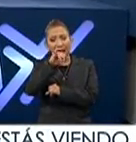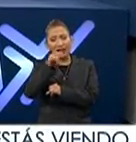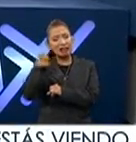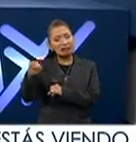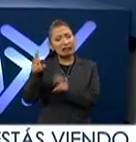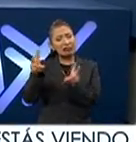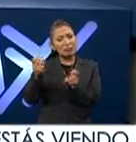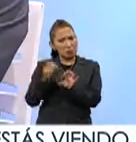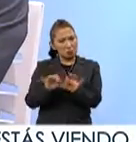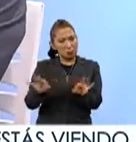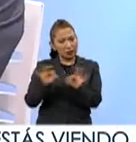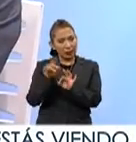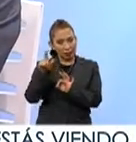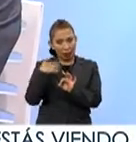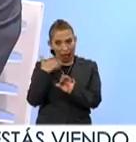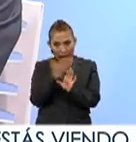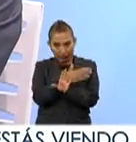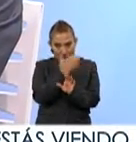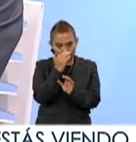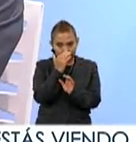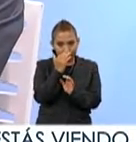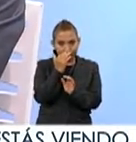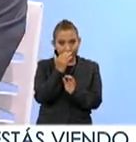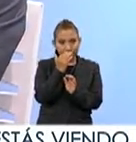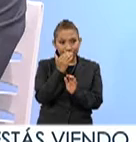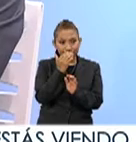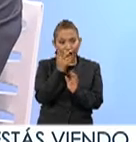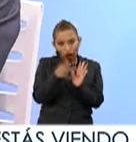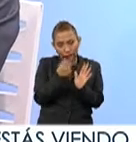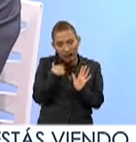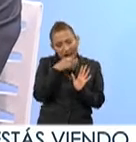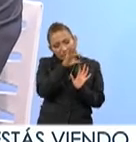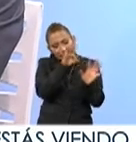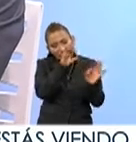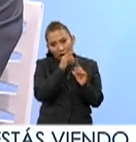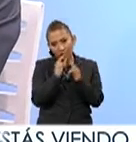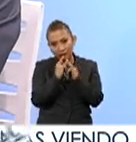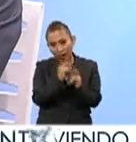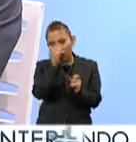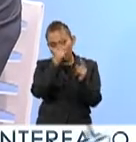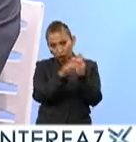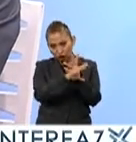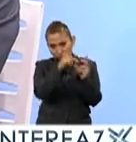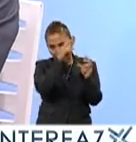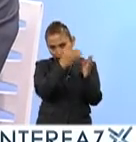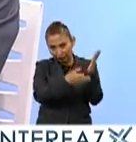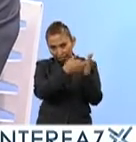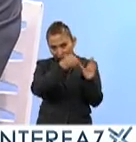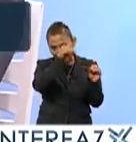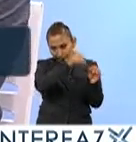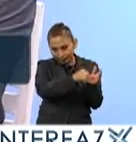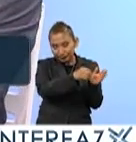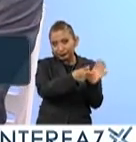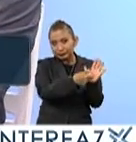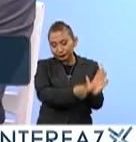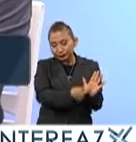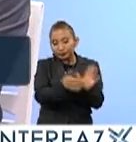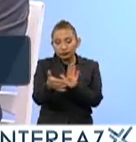muy importante. Antes de concluir y volvamos a retomar lo de la feria, algunos aspectos importantes que creo que vale la pena